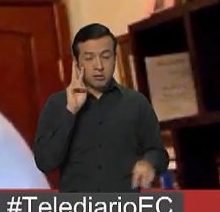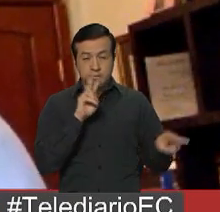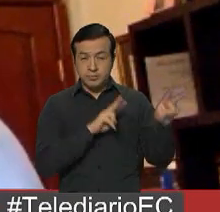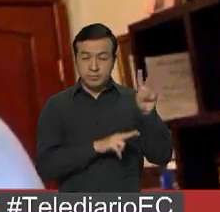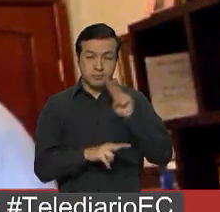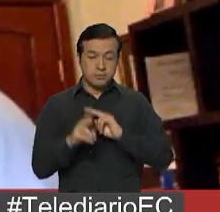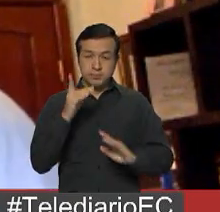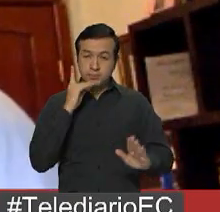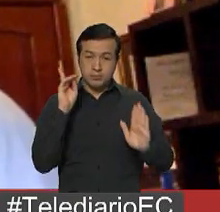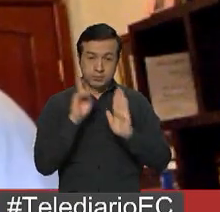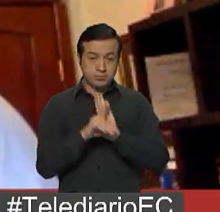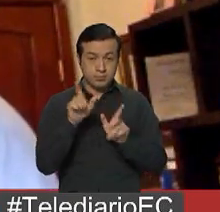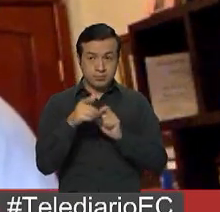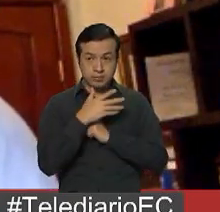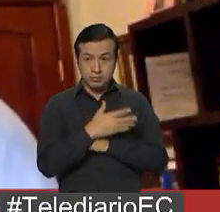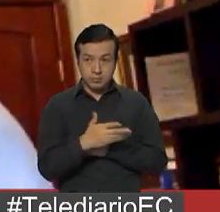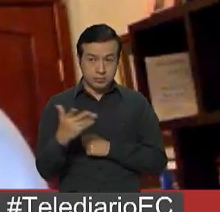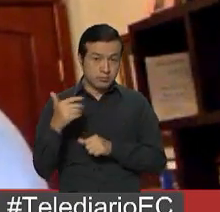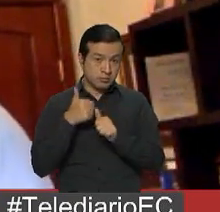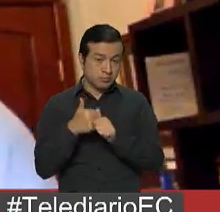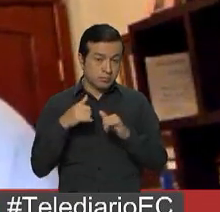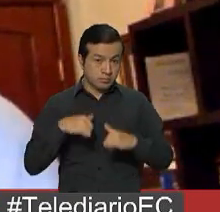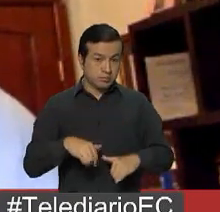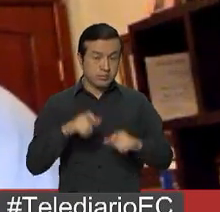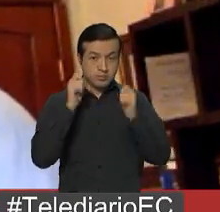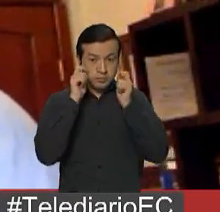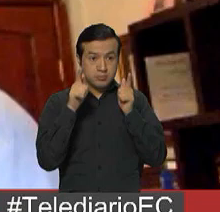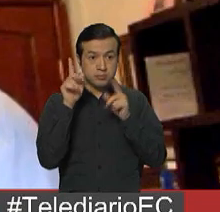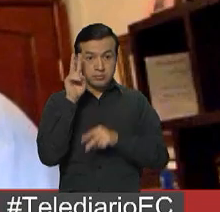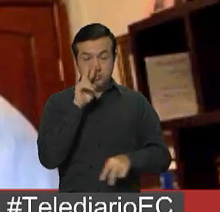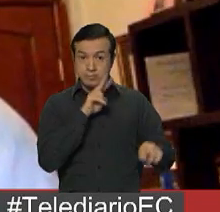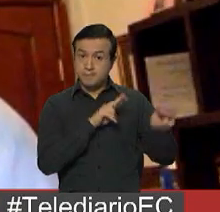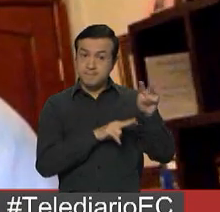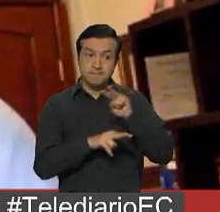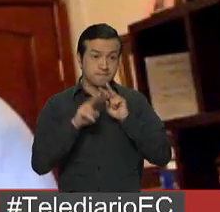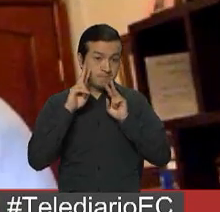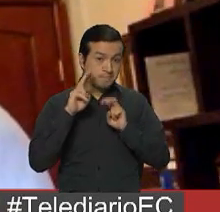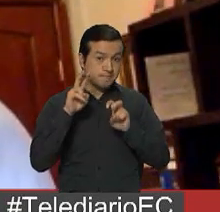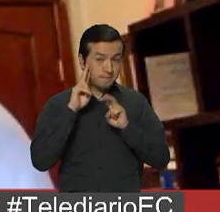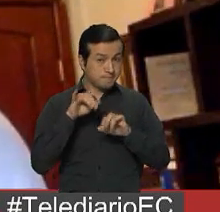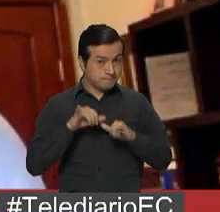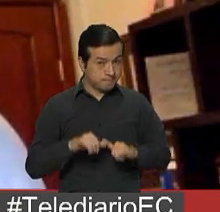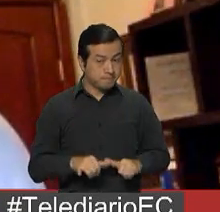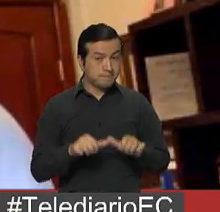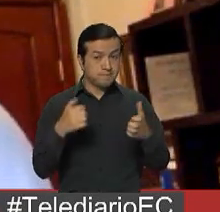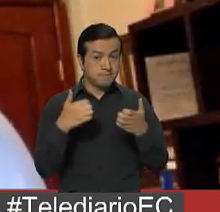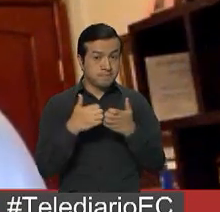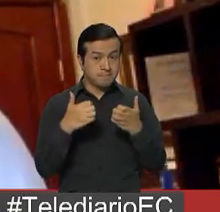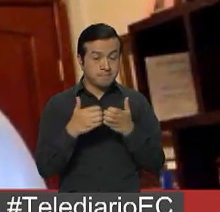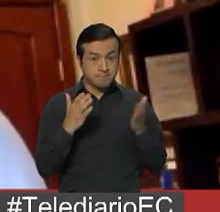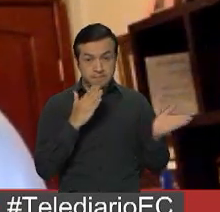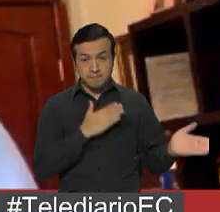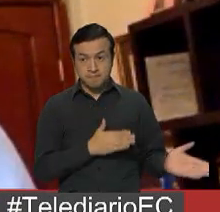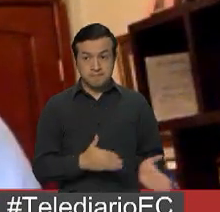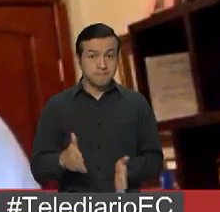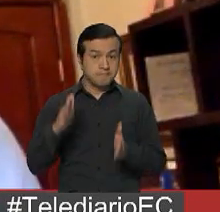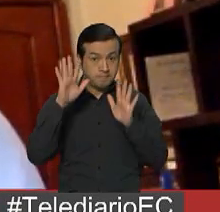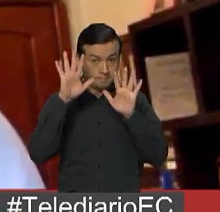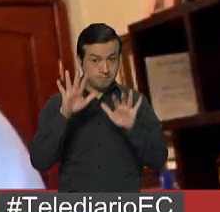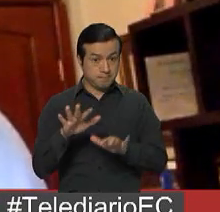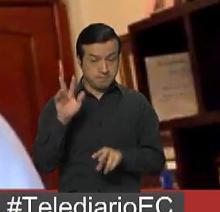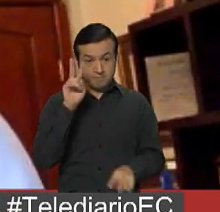de las denuncias de los ciudadanos a través de la seguimiento de las alertas a través de lo que investigamos insisto con los equipos de la de la secretaría